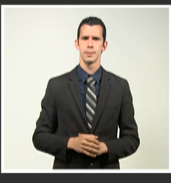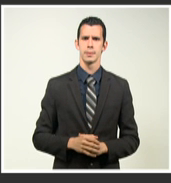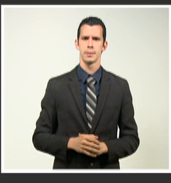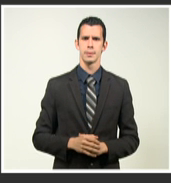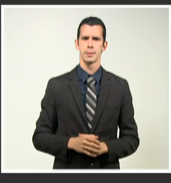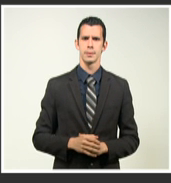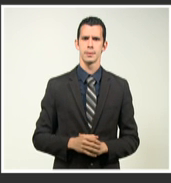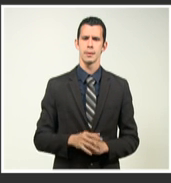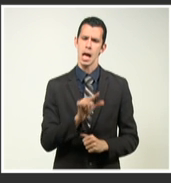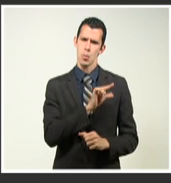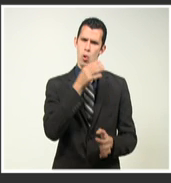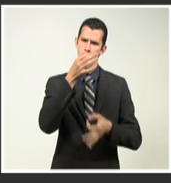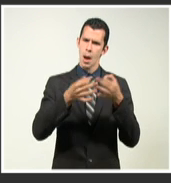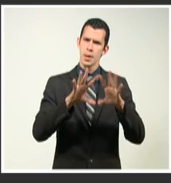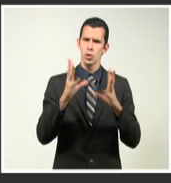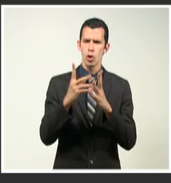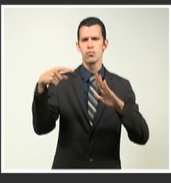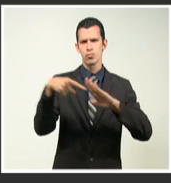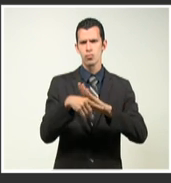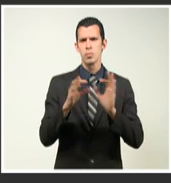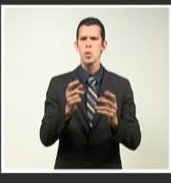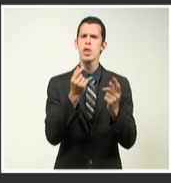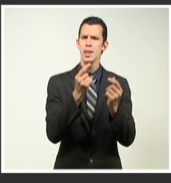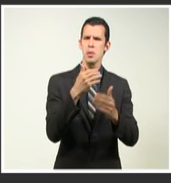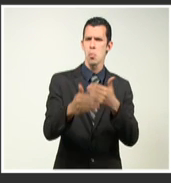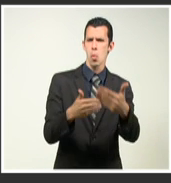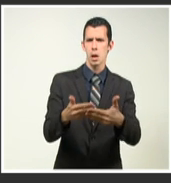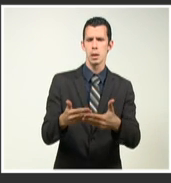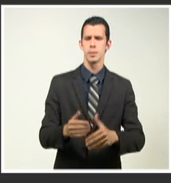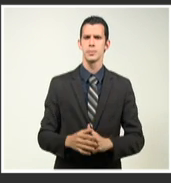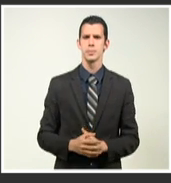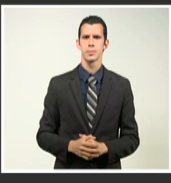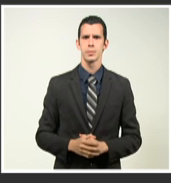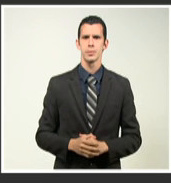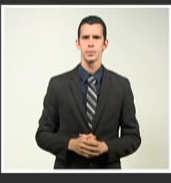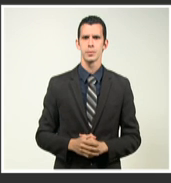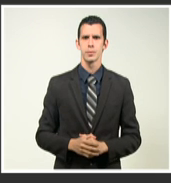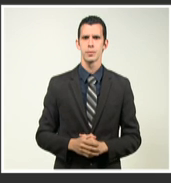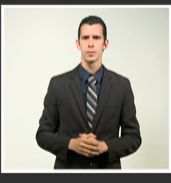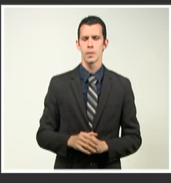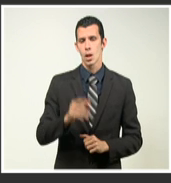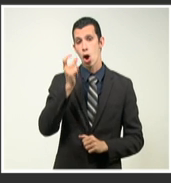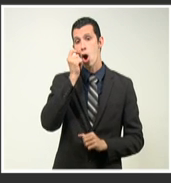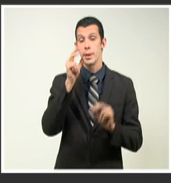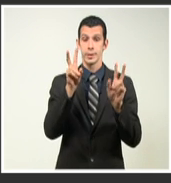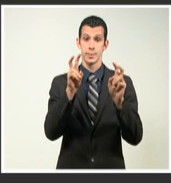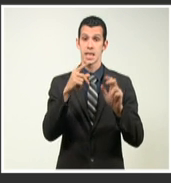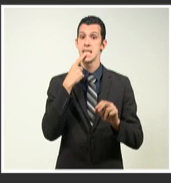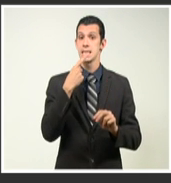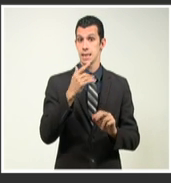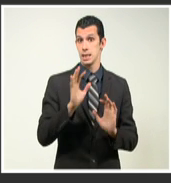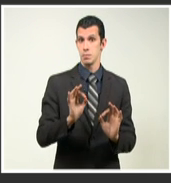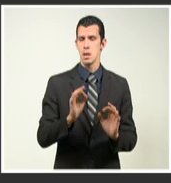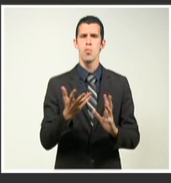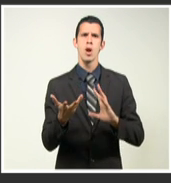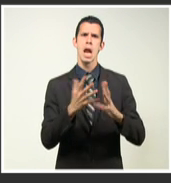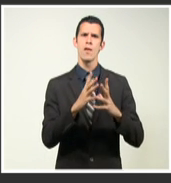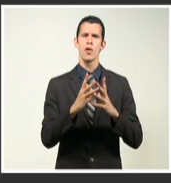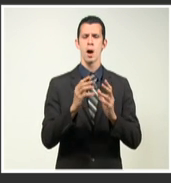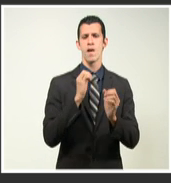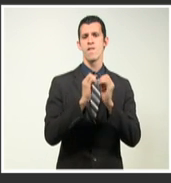hemos hablado. A través de sus redes sociales ha denigrado con un disfraz presuntamente de muy alto vuelo desde a